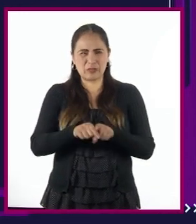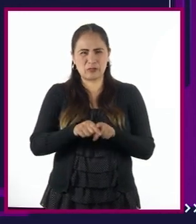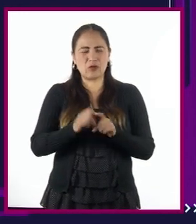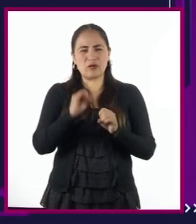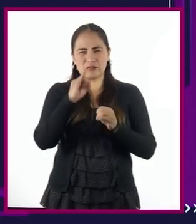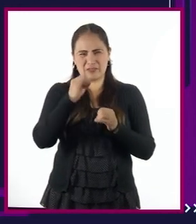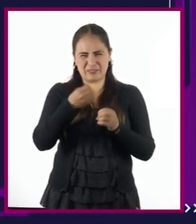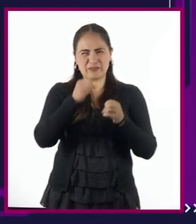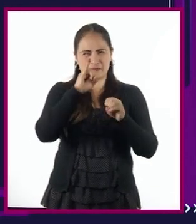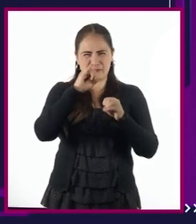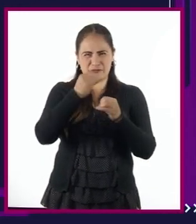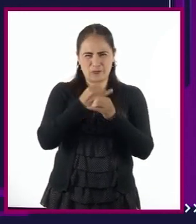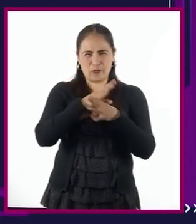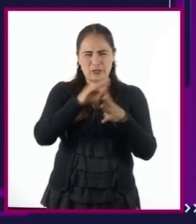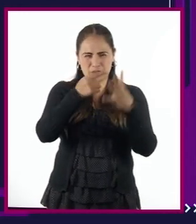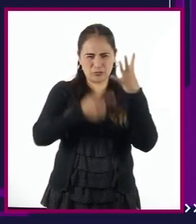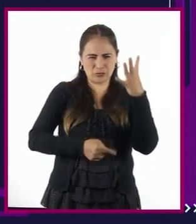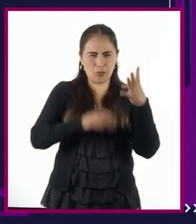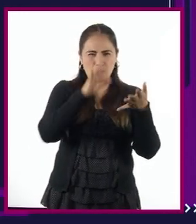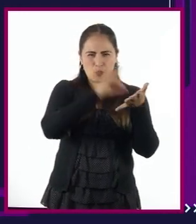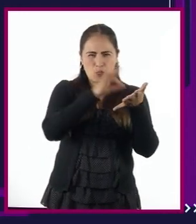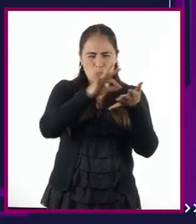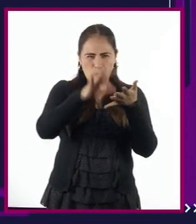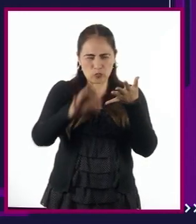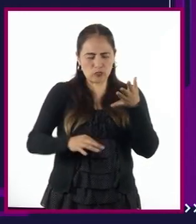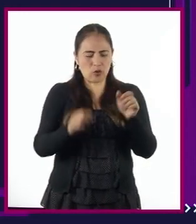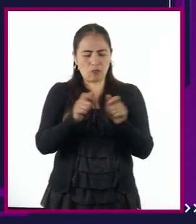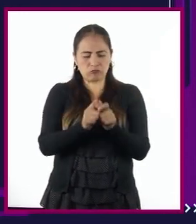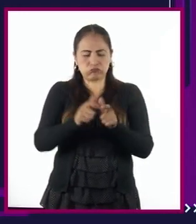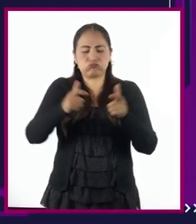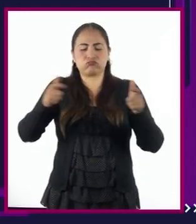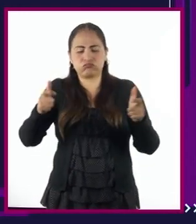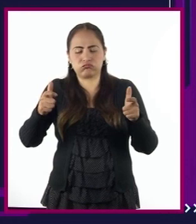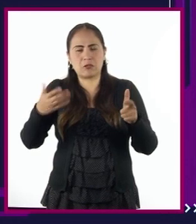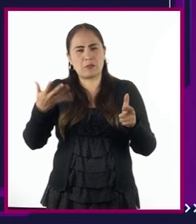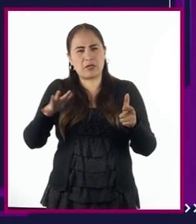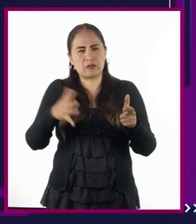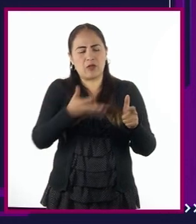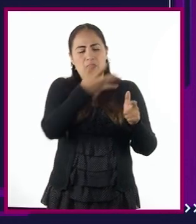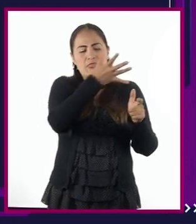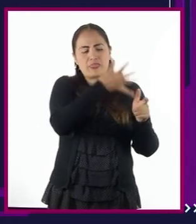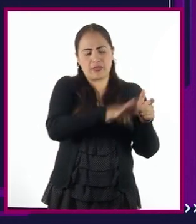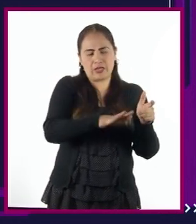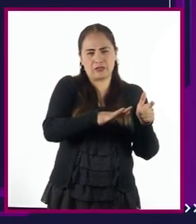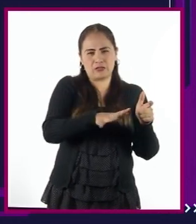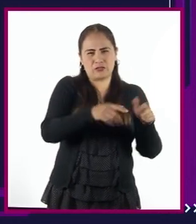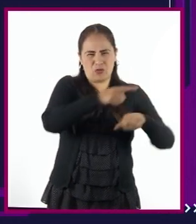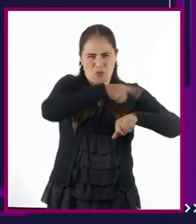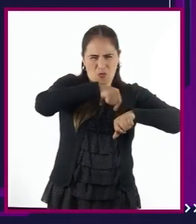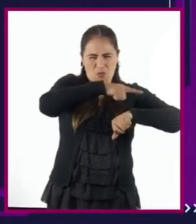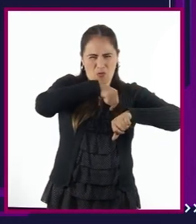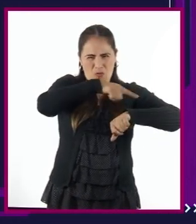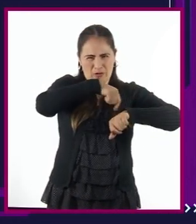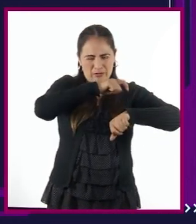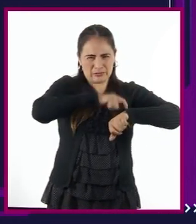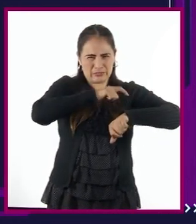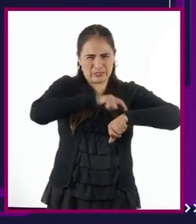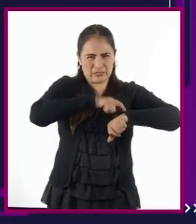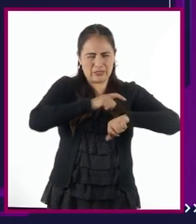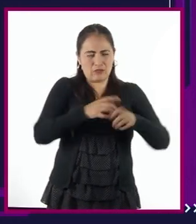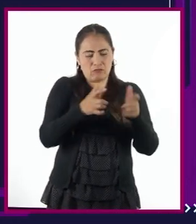visualizar que el mayor incremento de bacterias se dio durante las 10 primeras horas, donde el número de